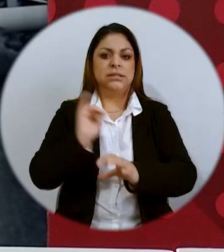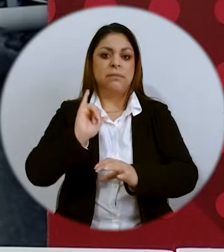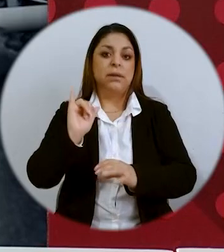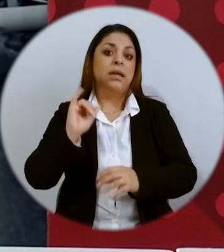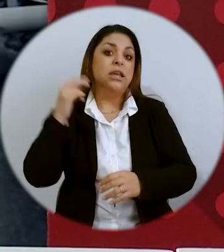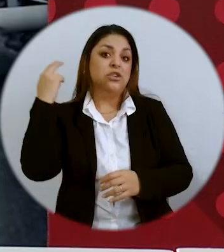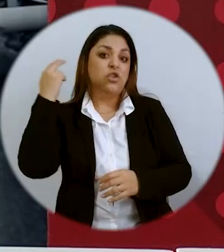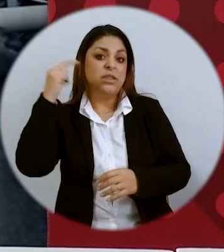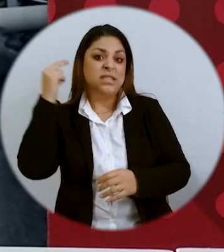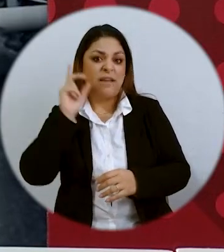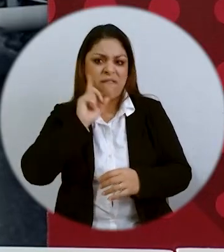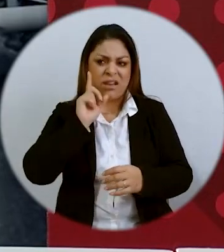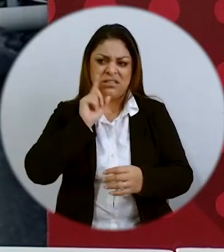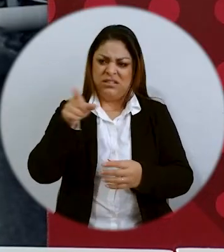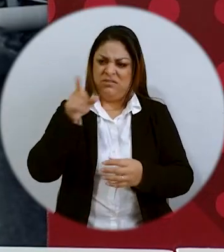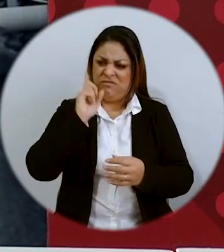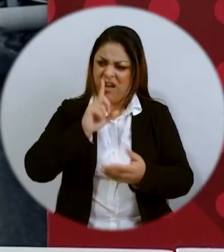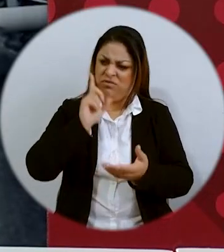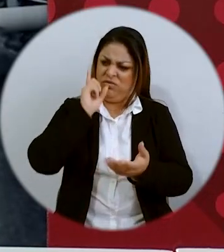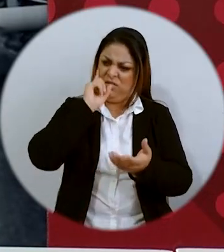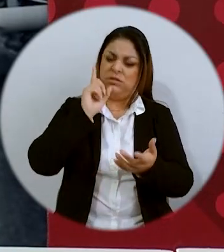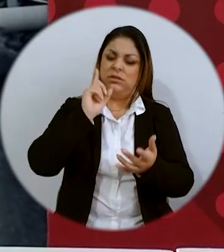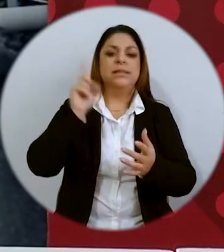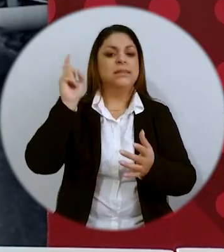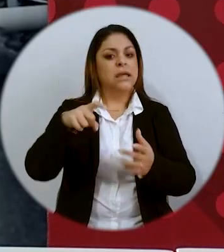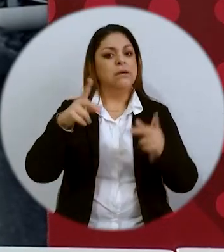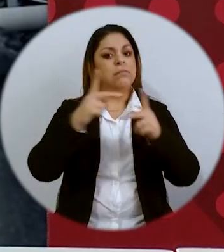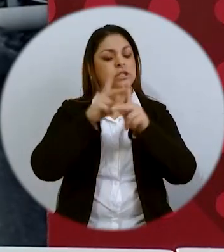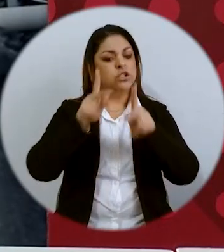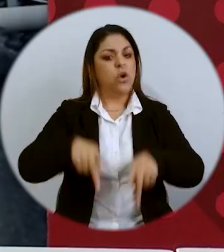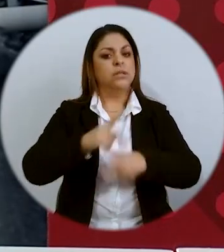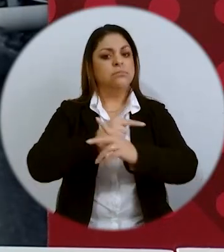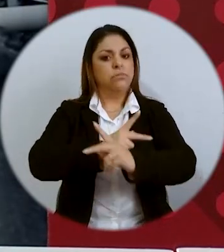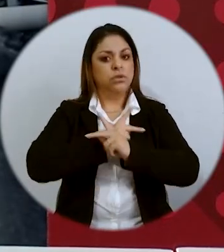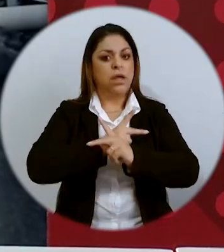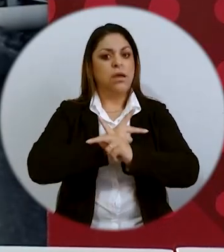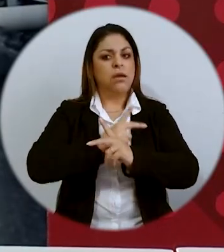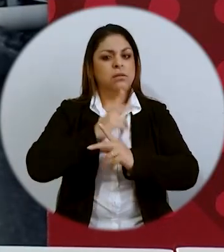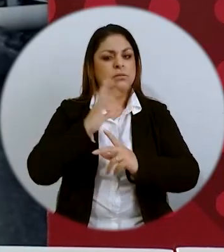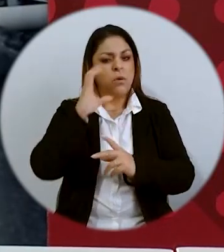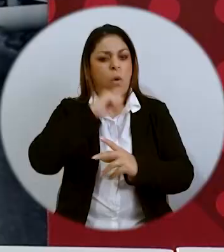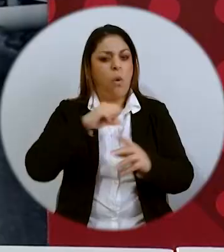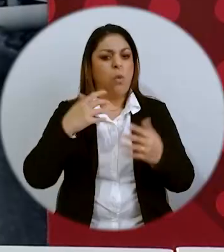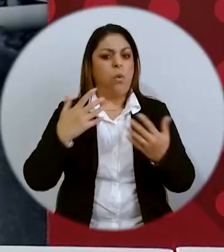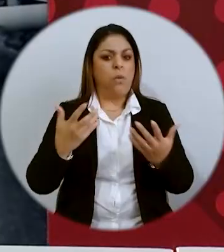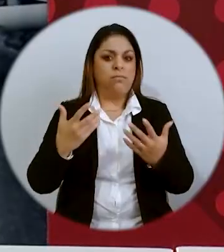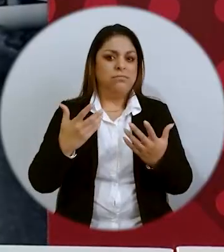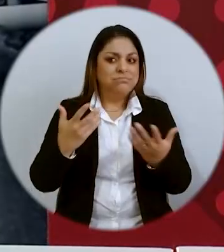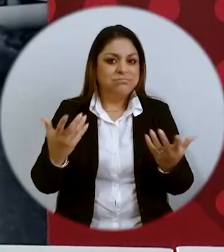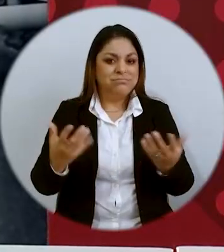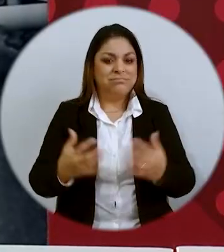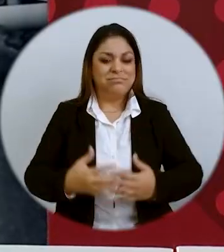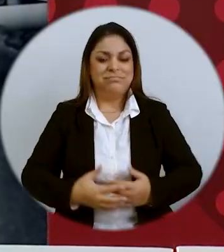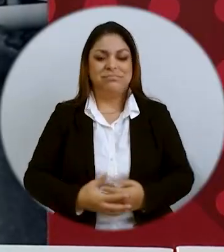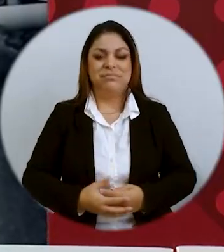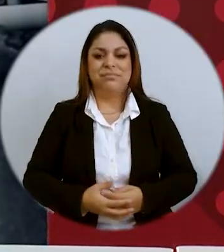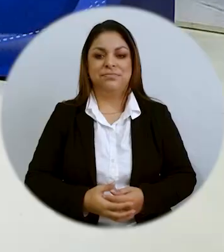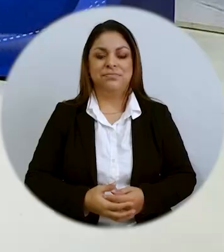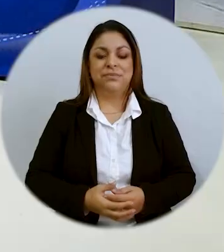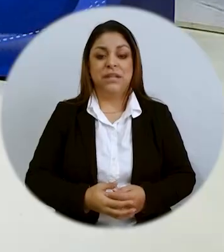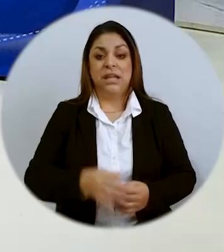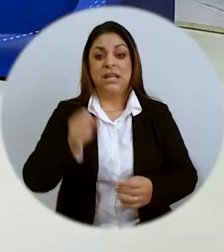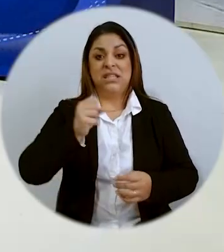el tema para que la gente se proteja en todas las medidas de las posibilidades,